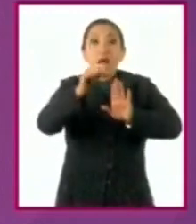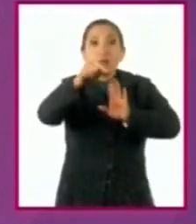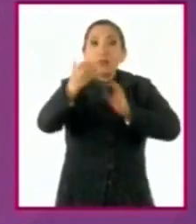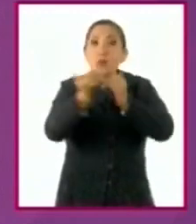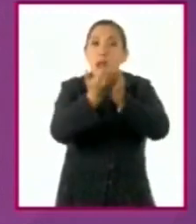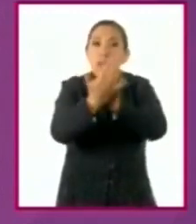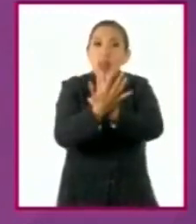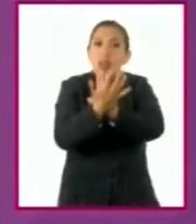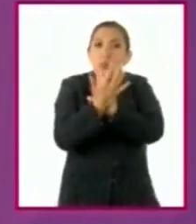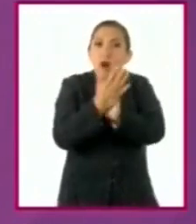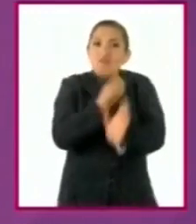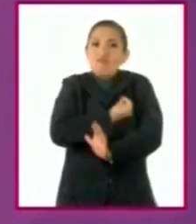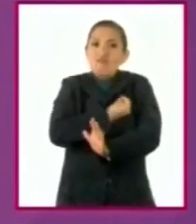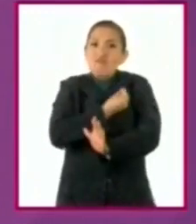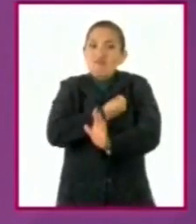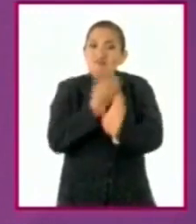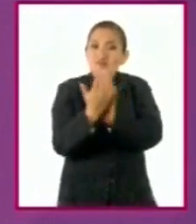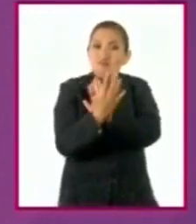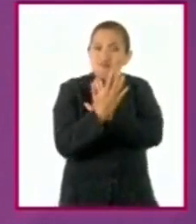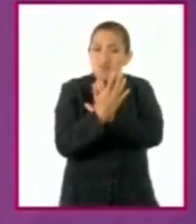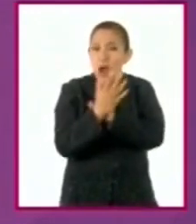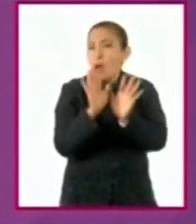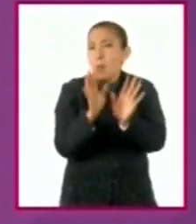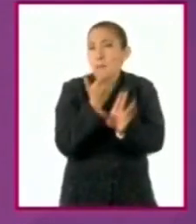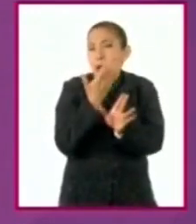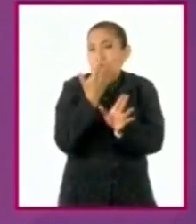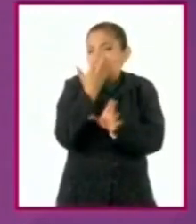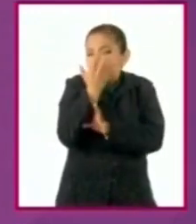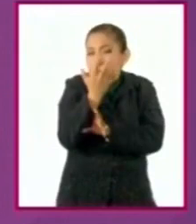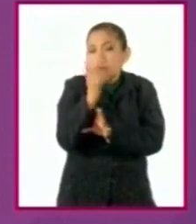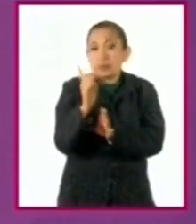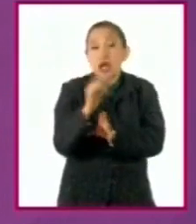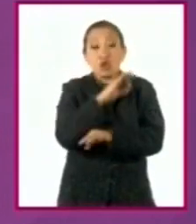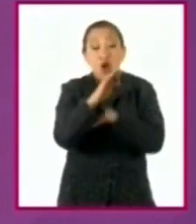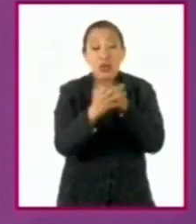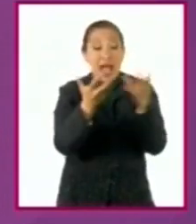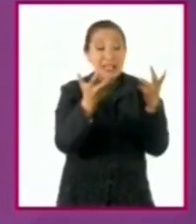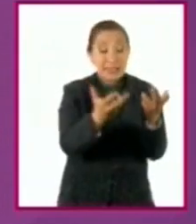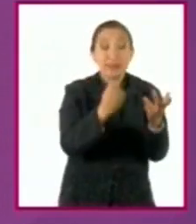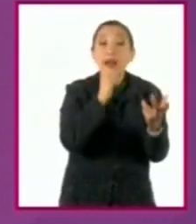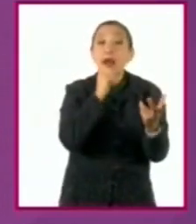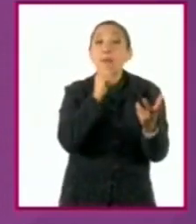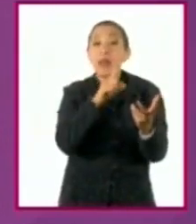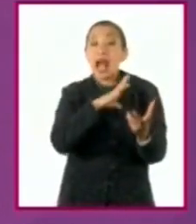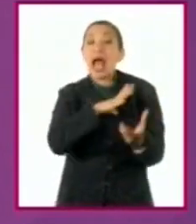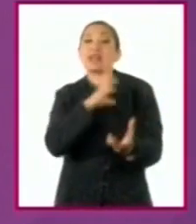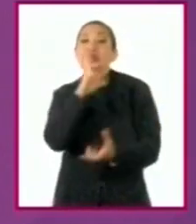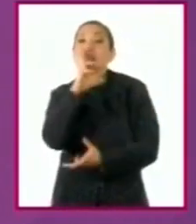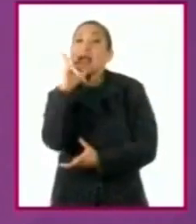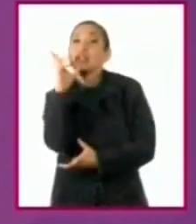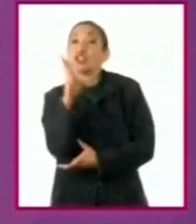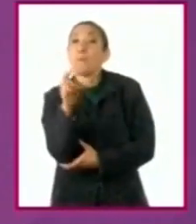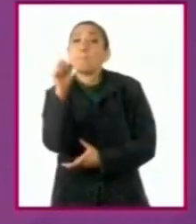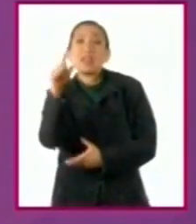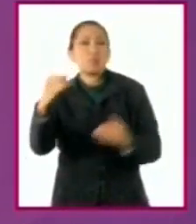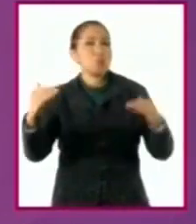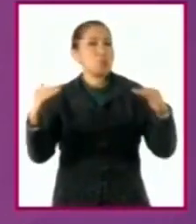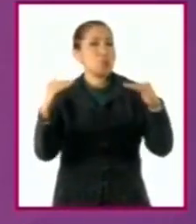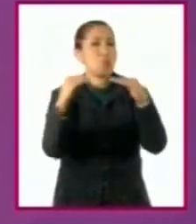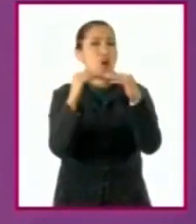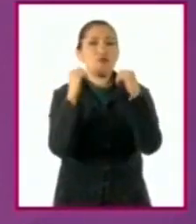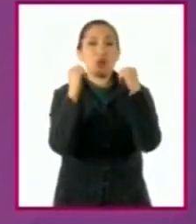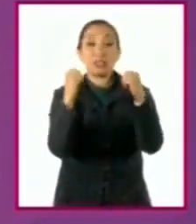a nosotros. Dicho de manera más formal, a toda acción corresponde una reacción de la misma magnitud